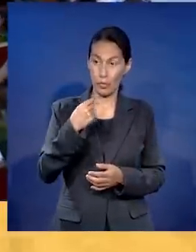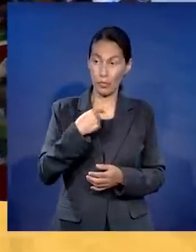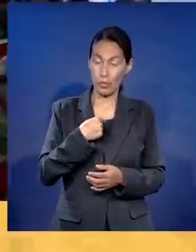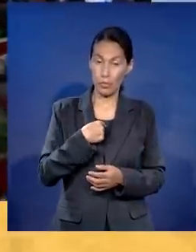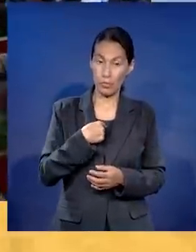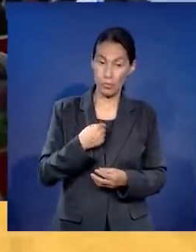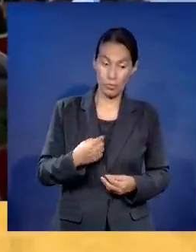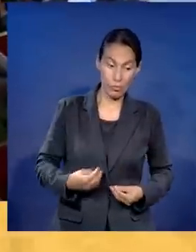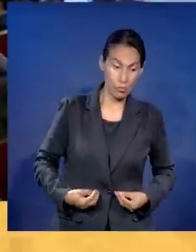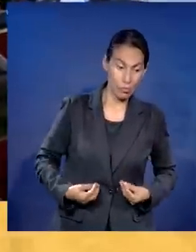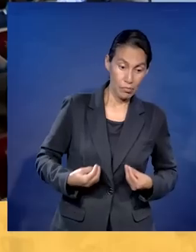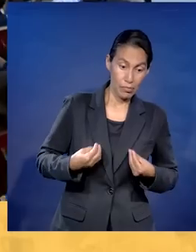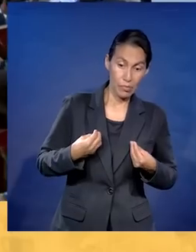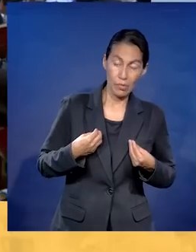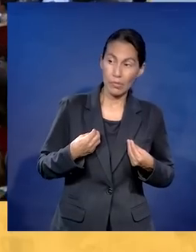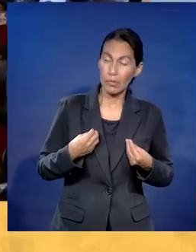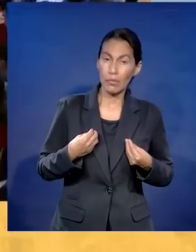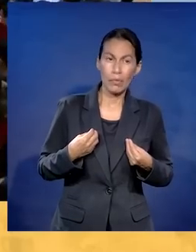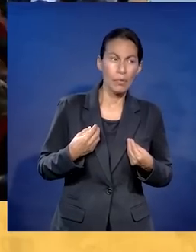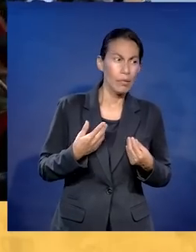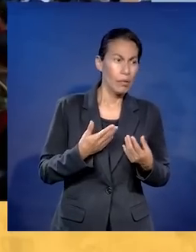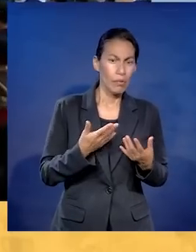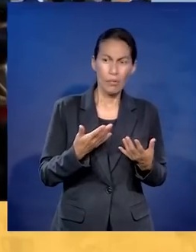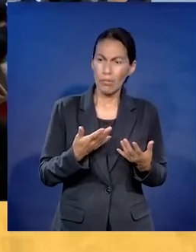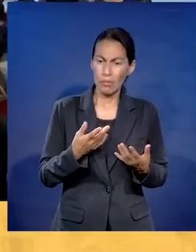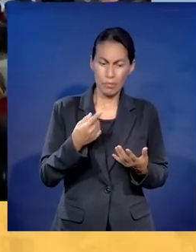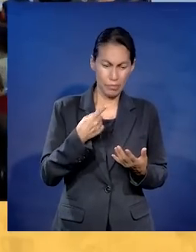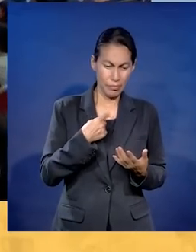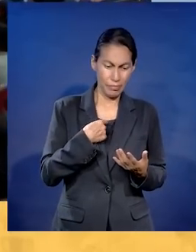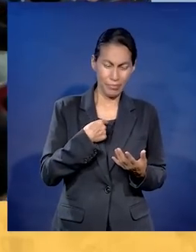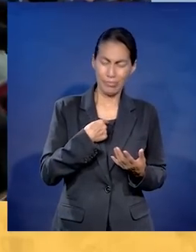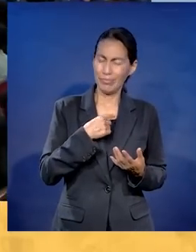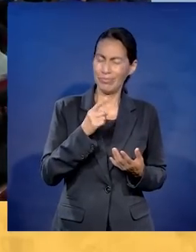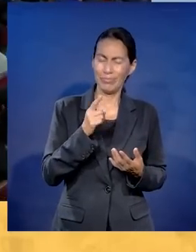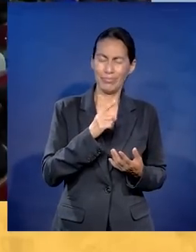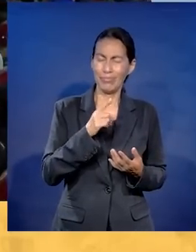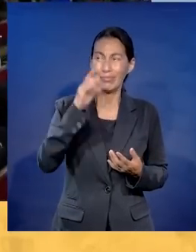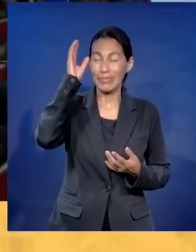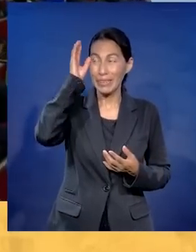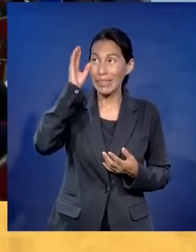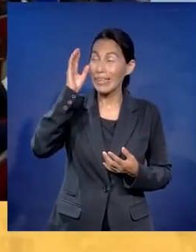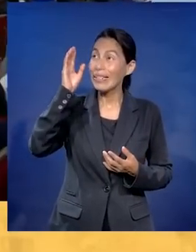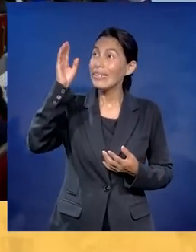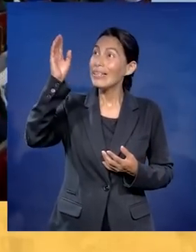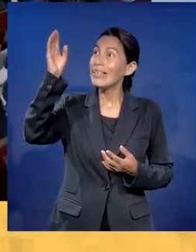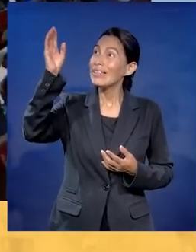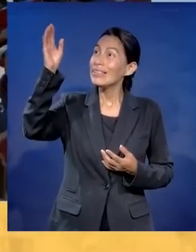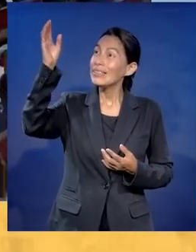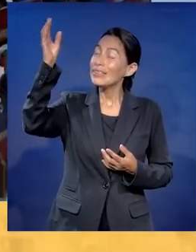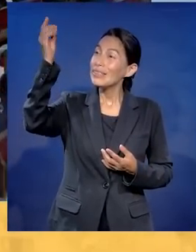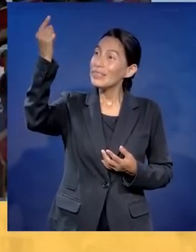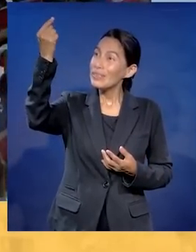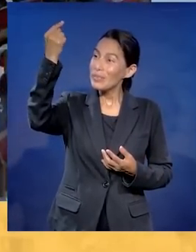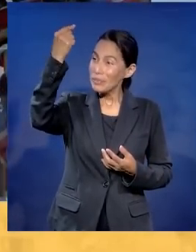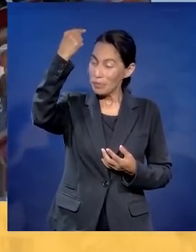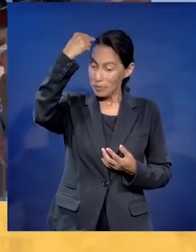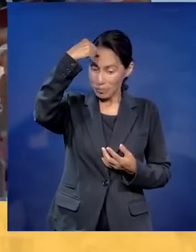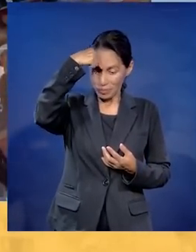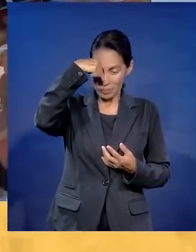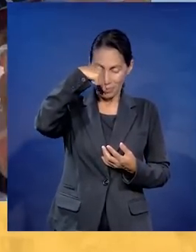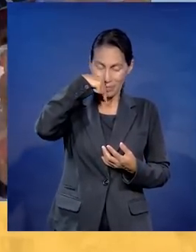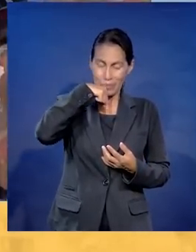y ya no vivo yo más vive Cristo